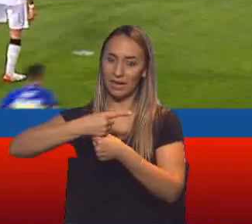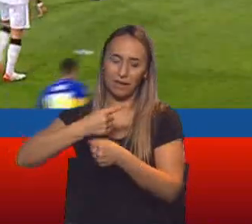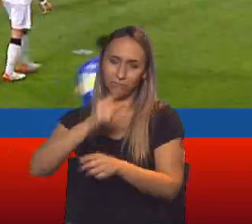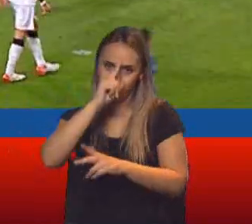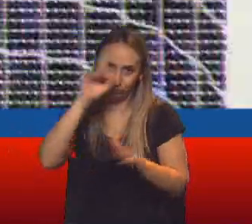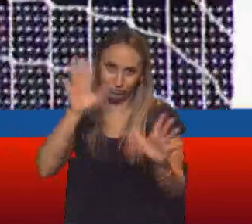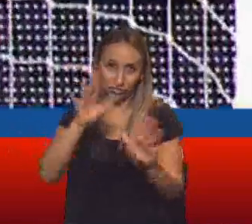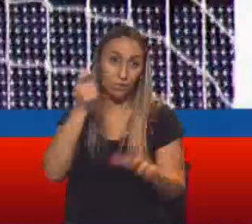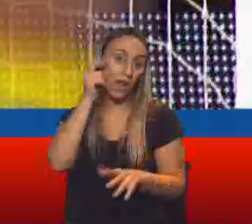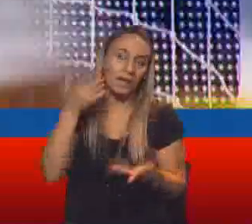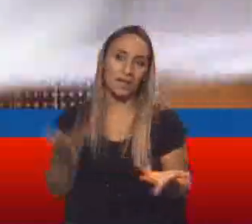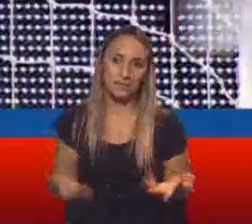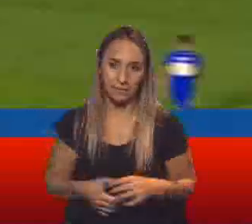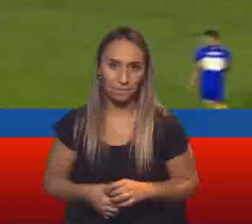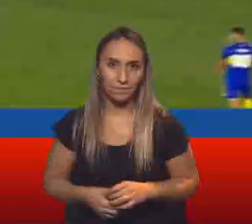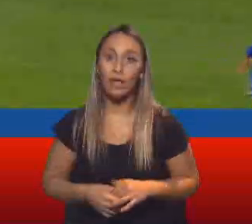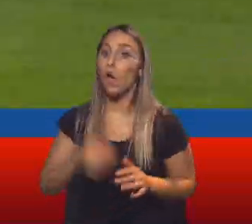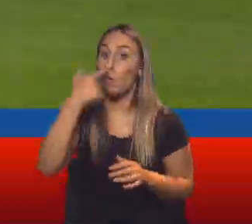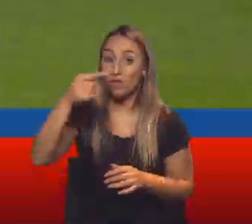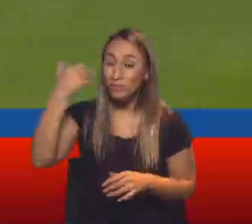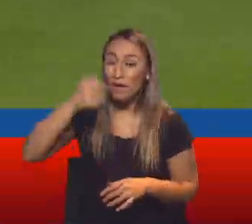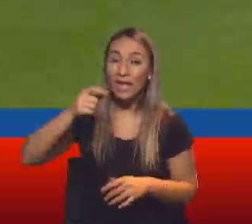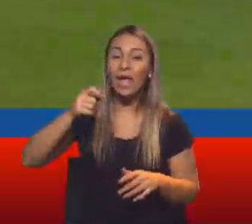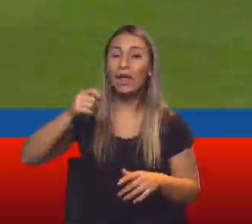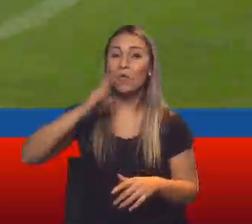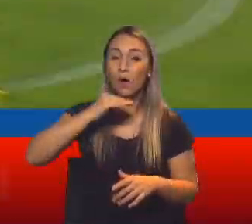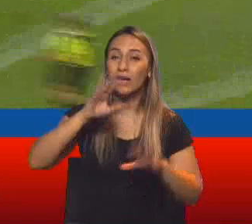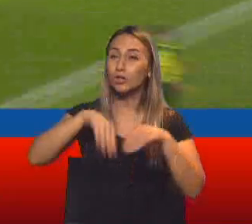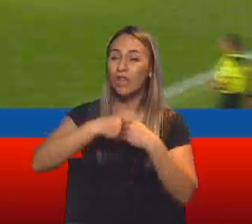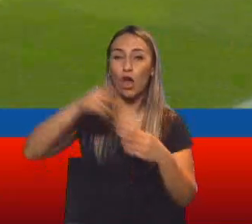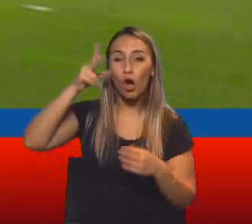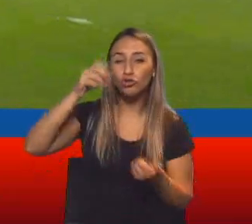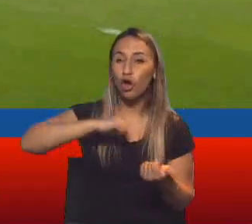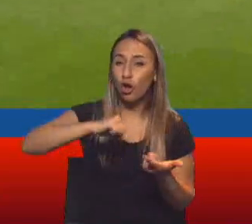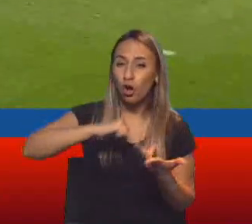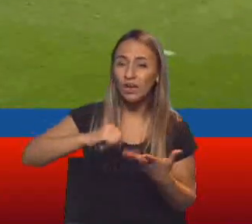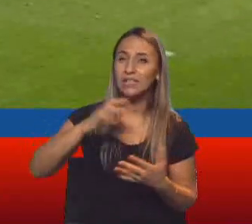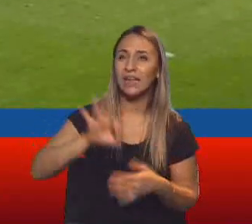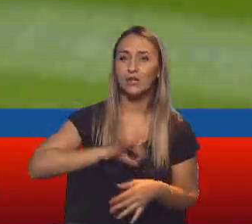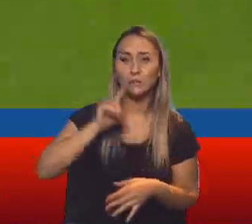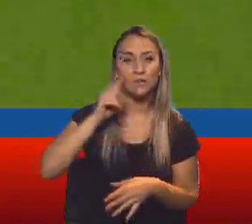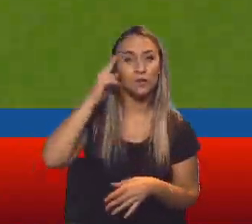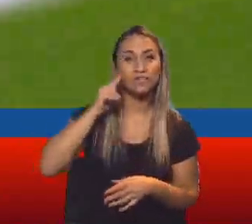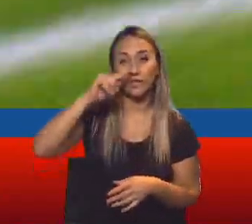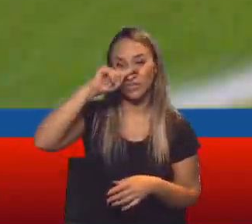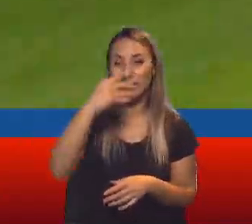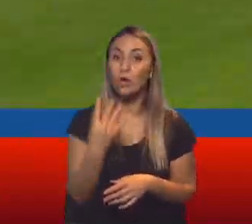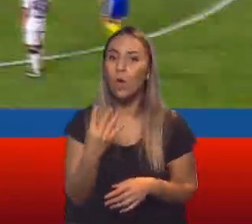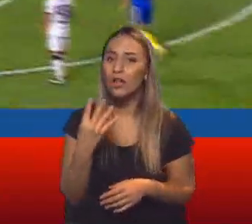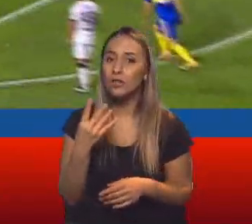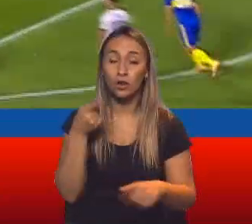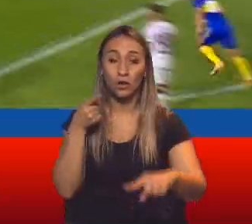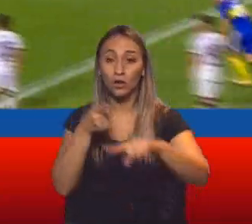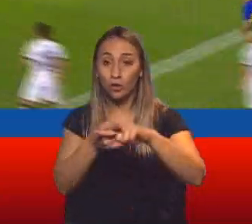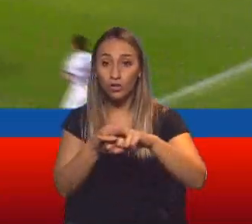más. Imagínate que la última vez que Boca había marcado 8 goles había sido en 1974 frente